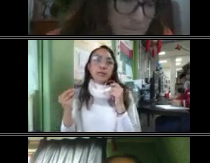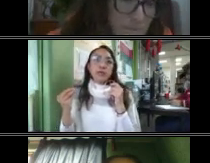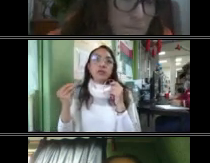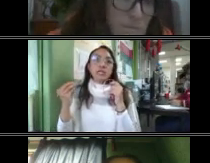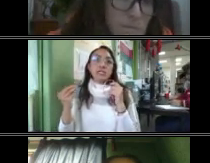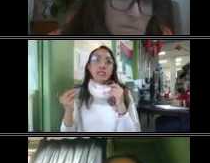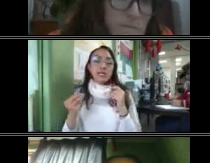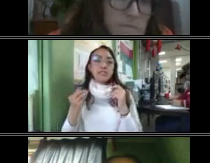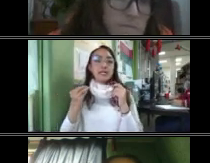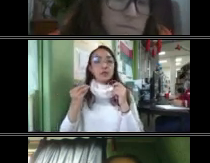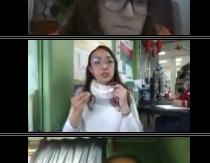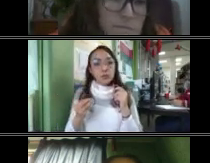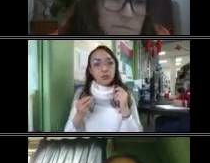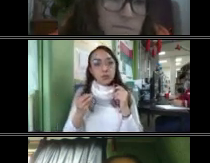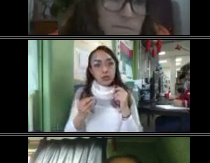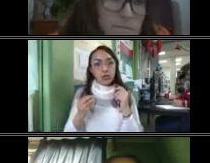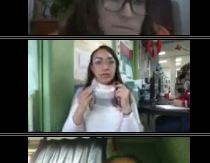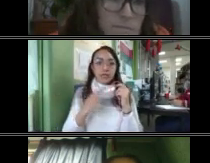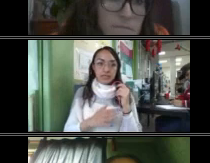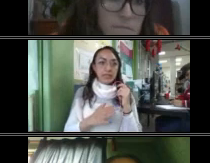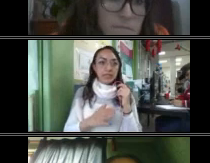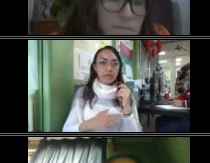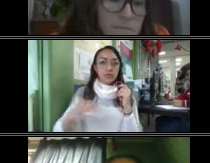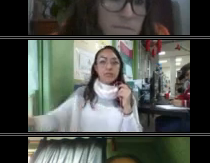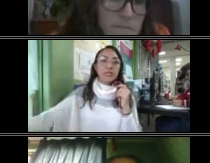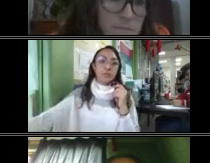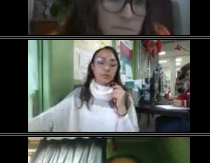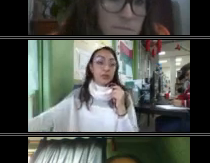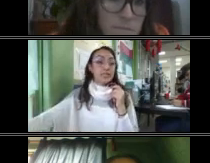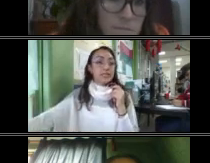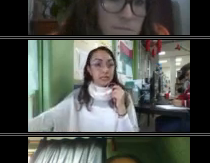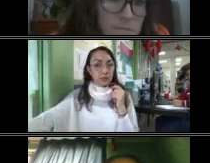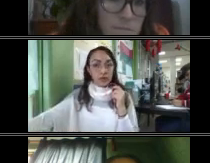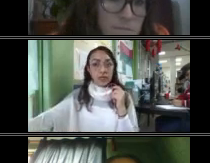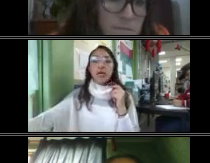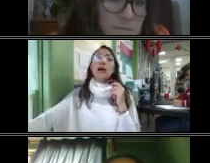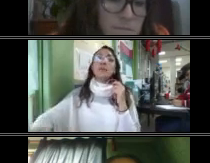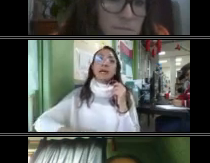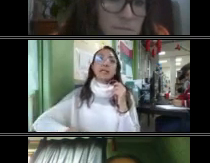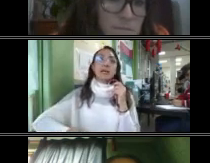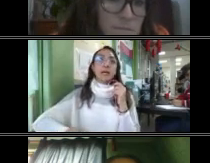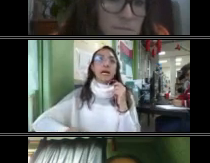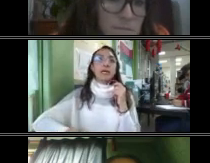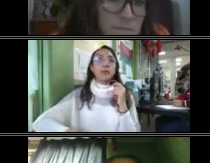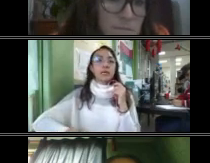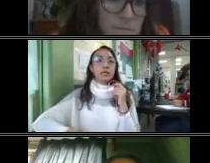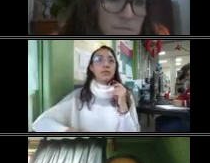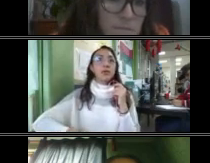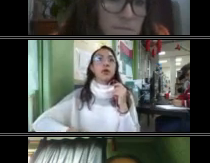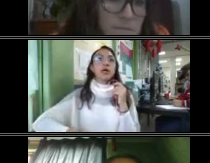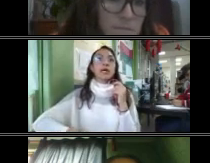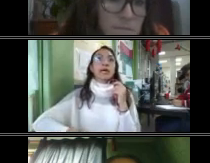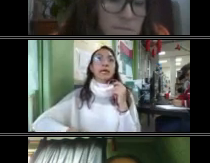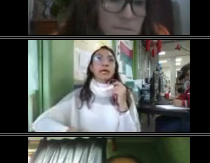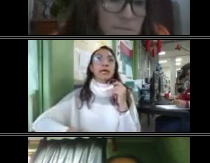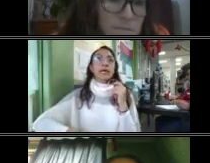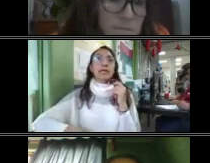como método de enseñanza de un segundo idioma, que en este caso es el español escrito, para trabajar, por